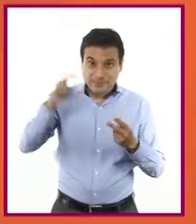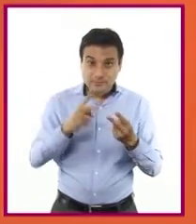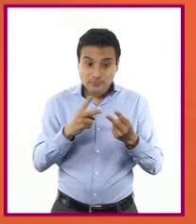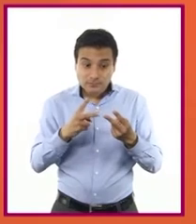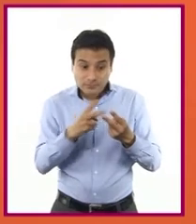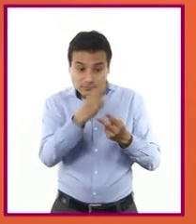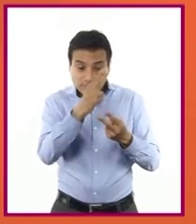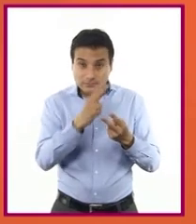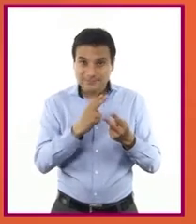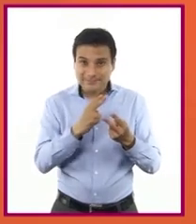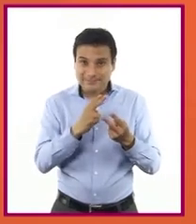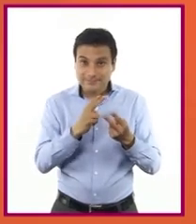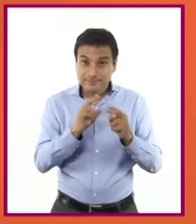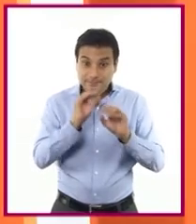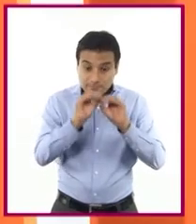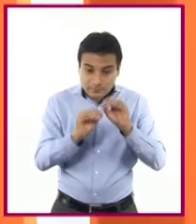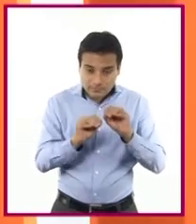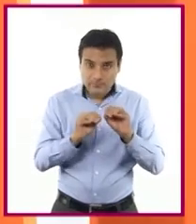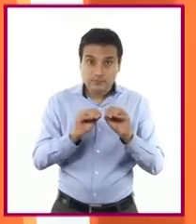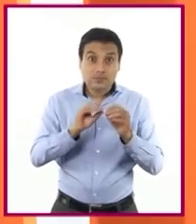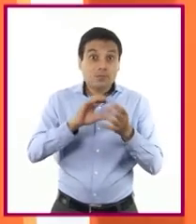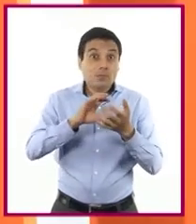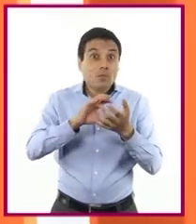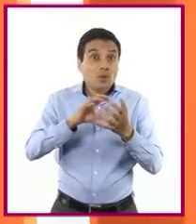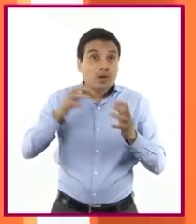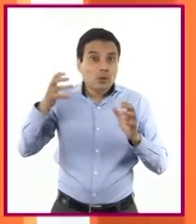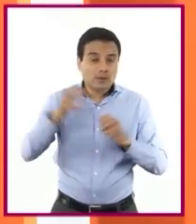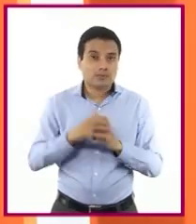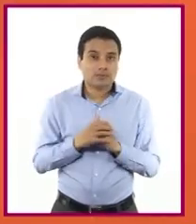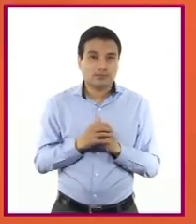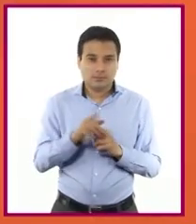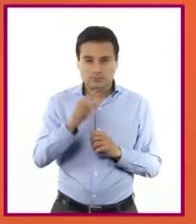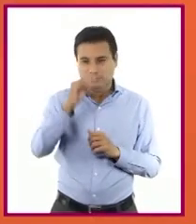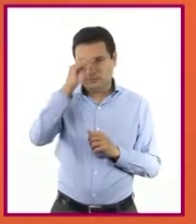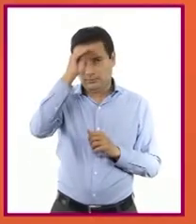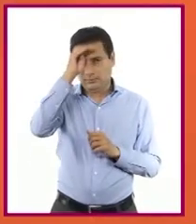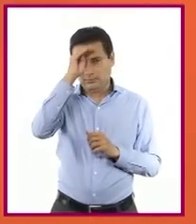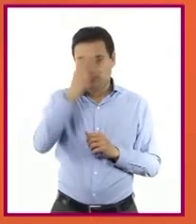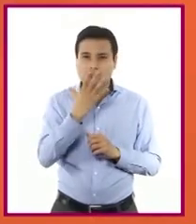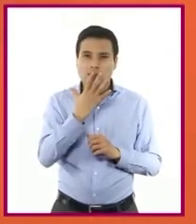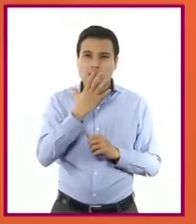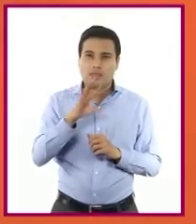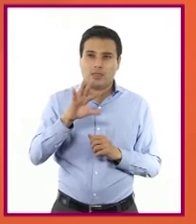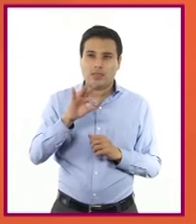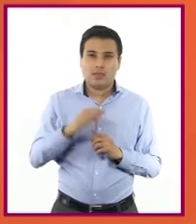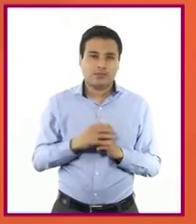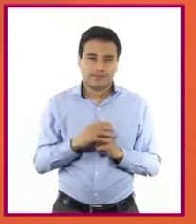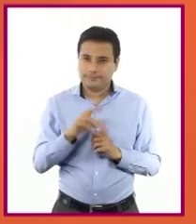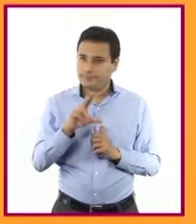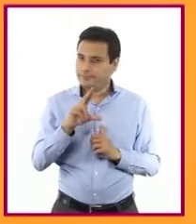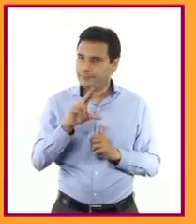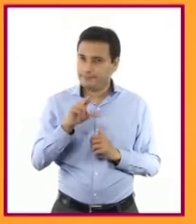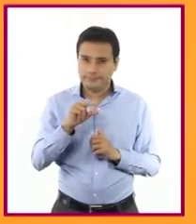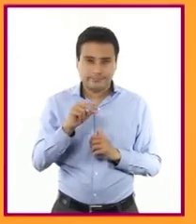a nivel molecular y, aunque suena muy simple, no es como recortar